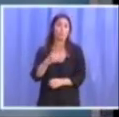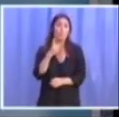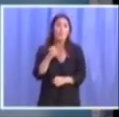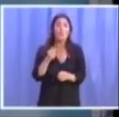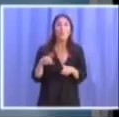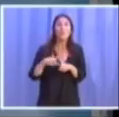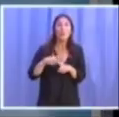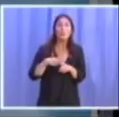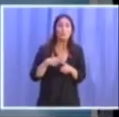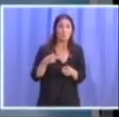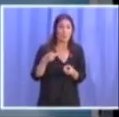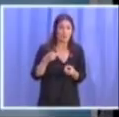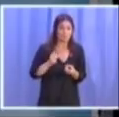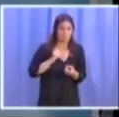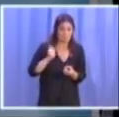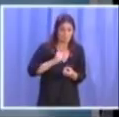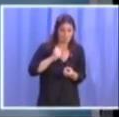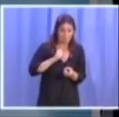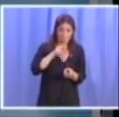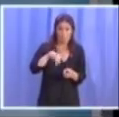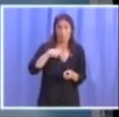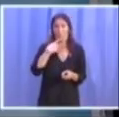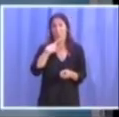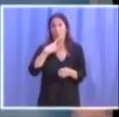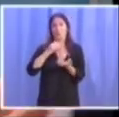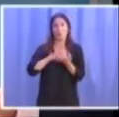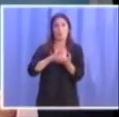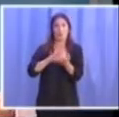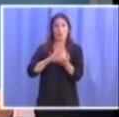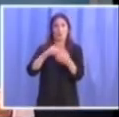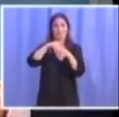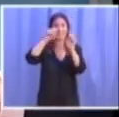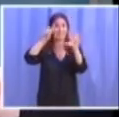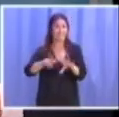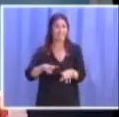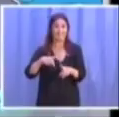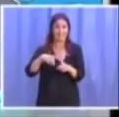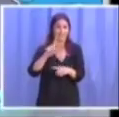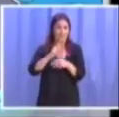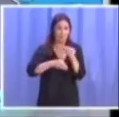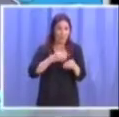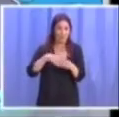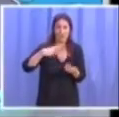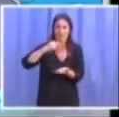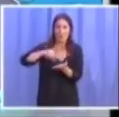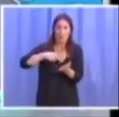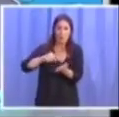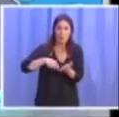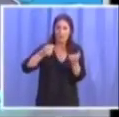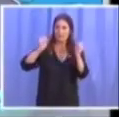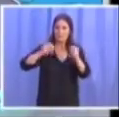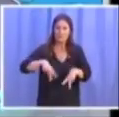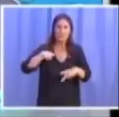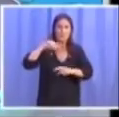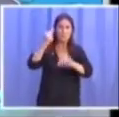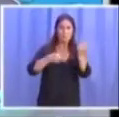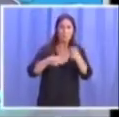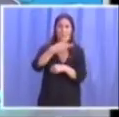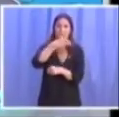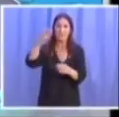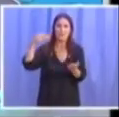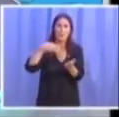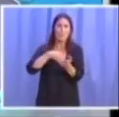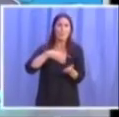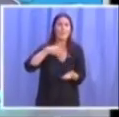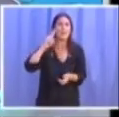facturas irregulares por unos supuestos servicios prestados para esta televisión, sin respaldo de contrato ni de presupuesto. 300.000 euros en